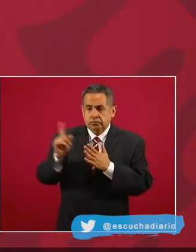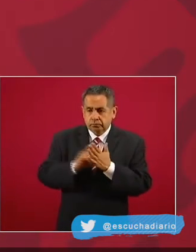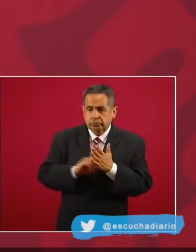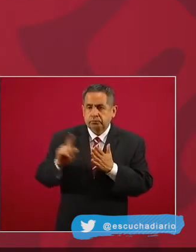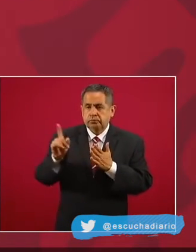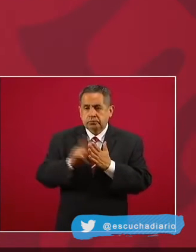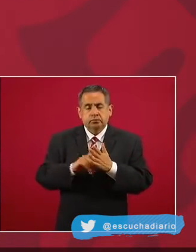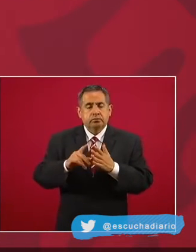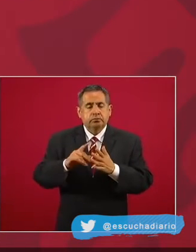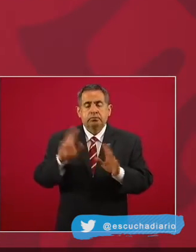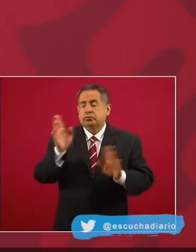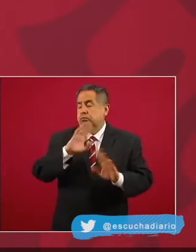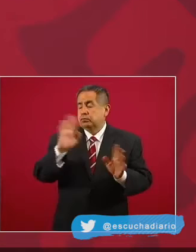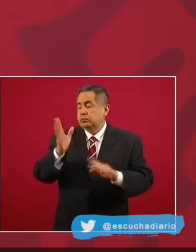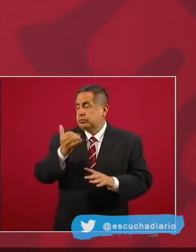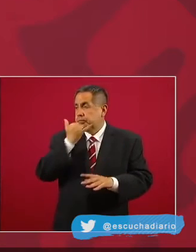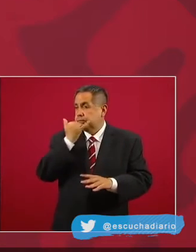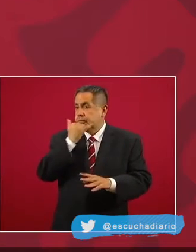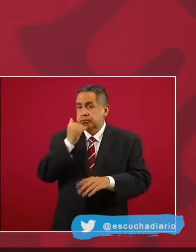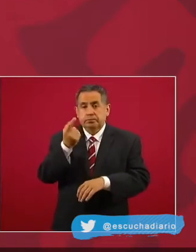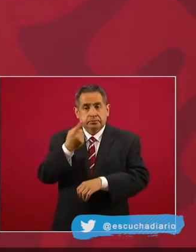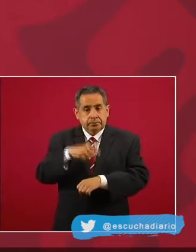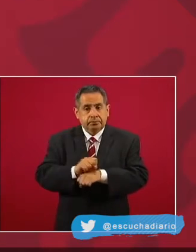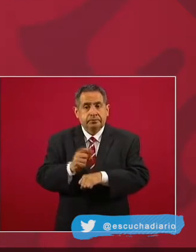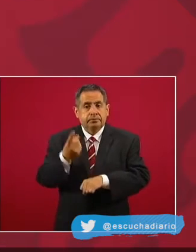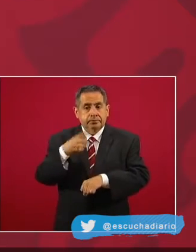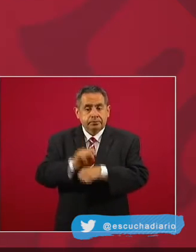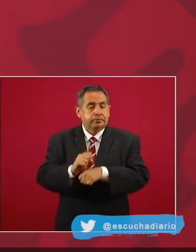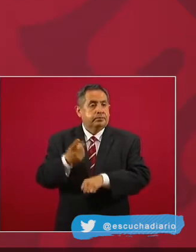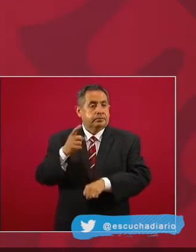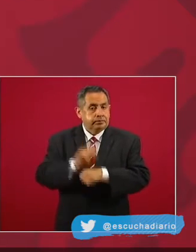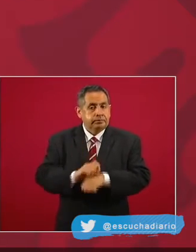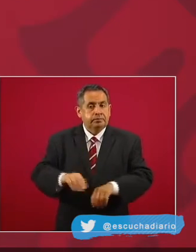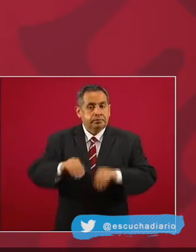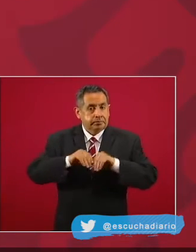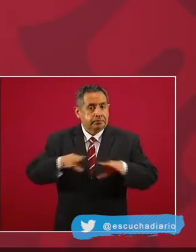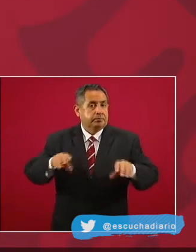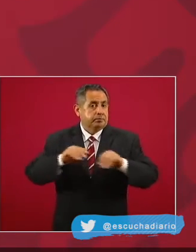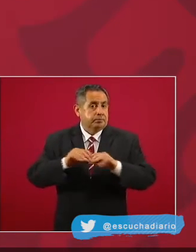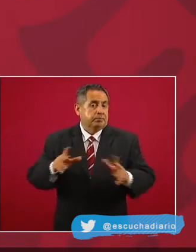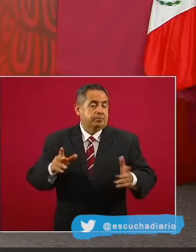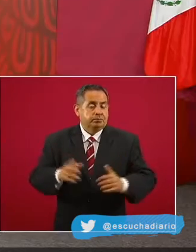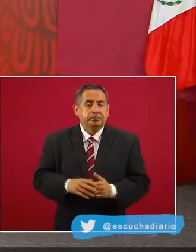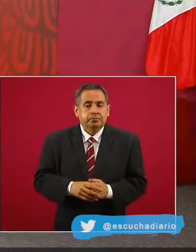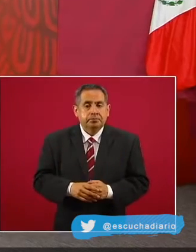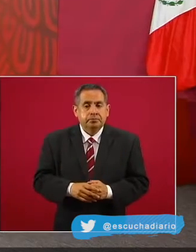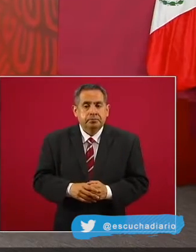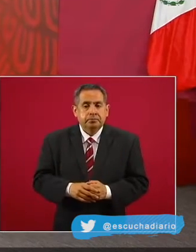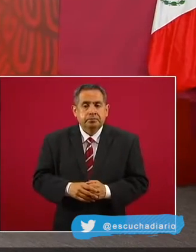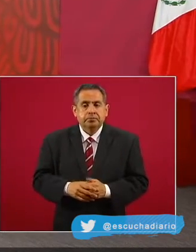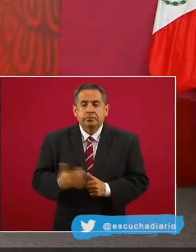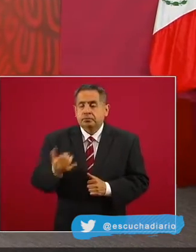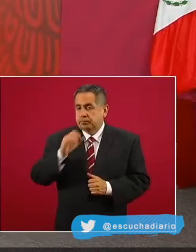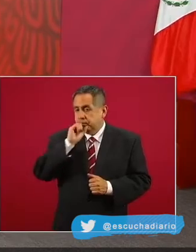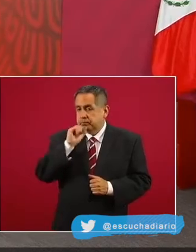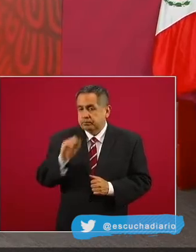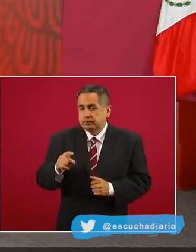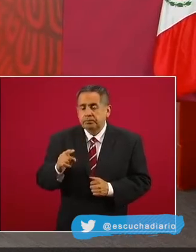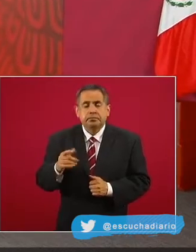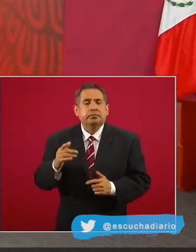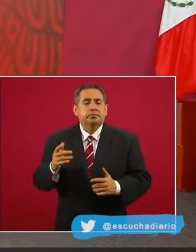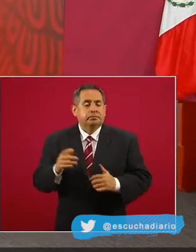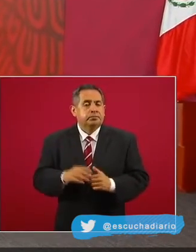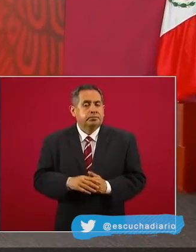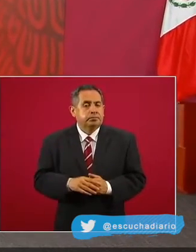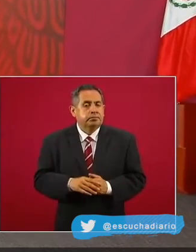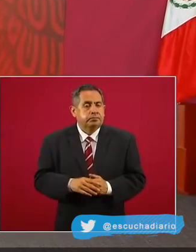tenido 5 años para prepararse. No habrá prórroga. Hay muchos gasolineros tramposos que se aprovechan del uso de equipos antiguos. Con